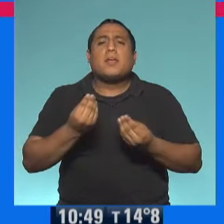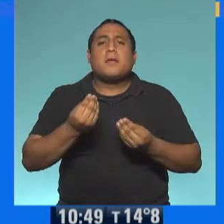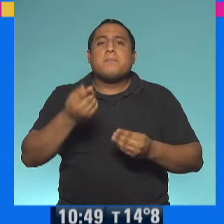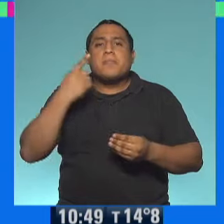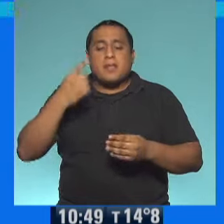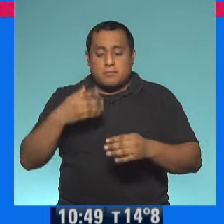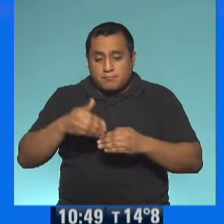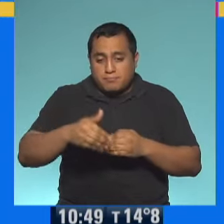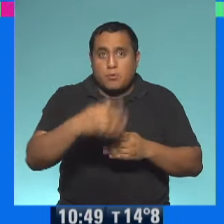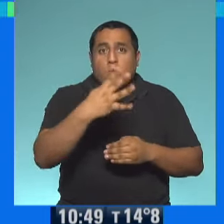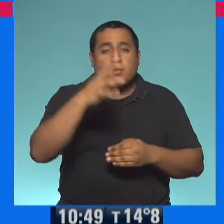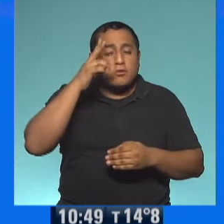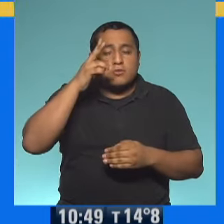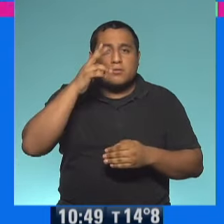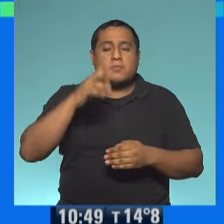48 días siguientes...